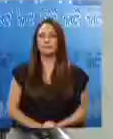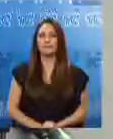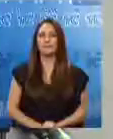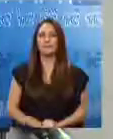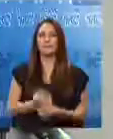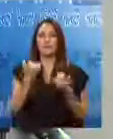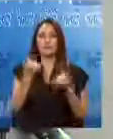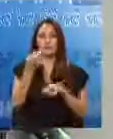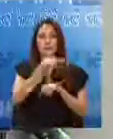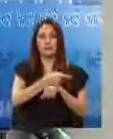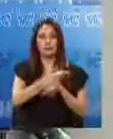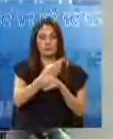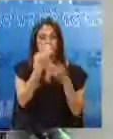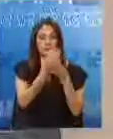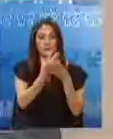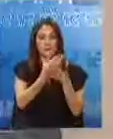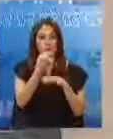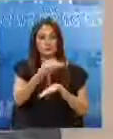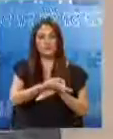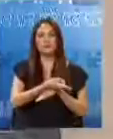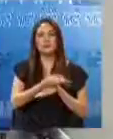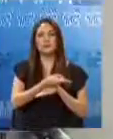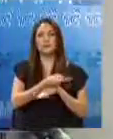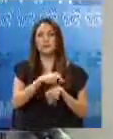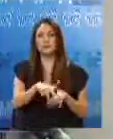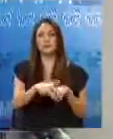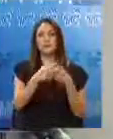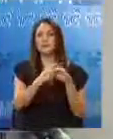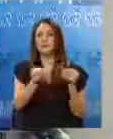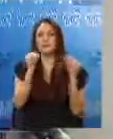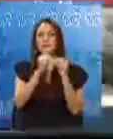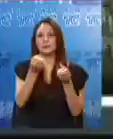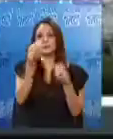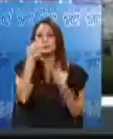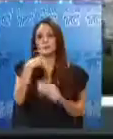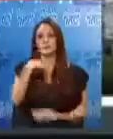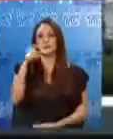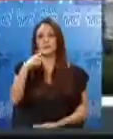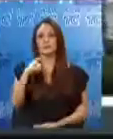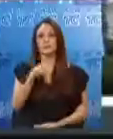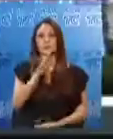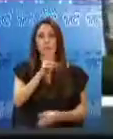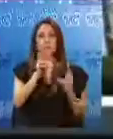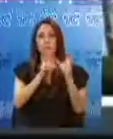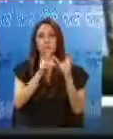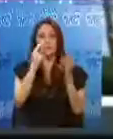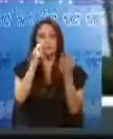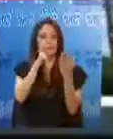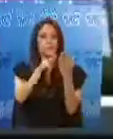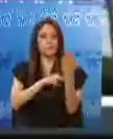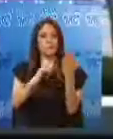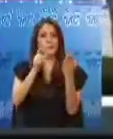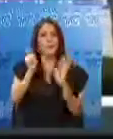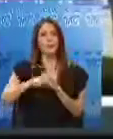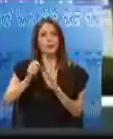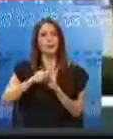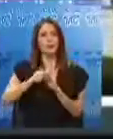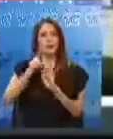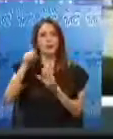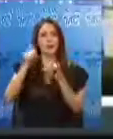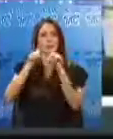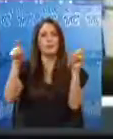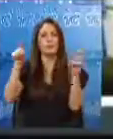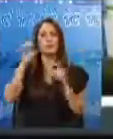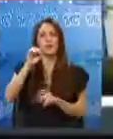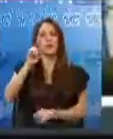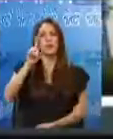orden de detención pueda ejecutarse para recabar más información. En su hoja de vida también figura como uno de los abogados principales del estudio